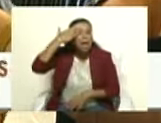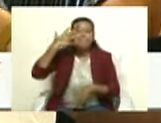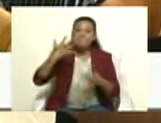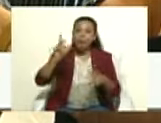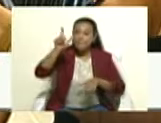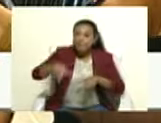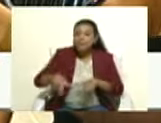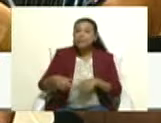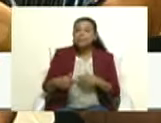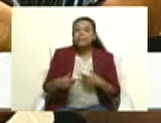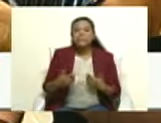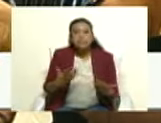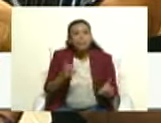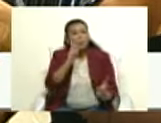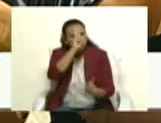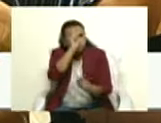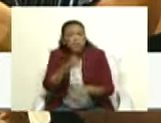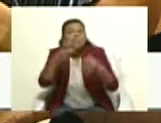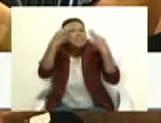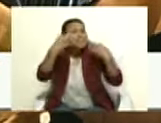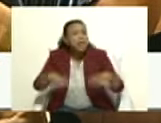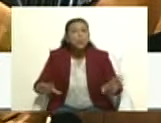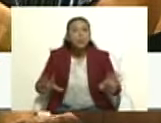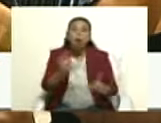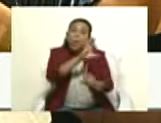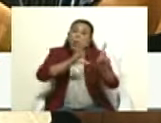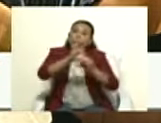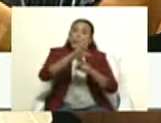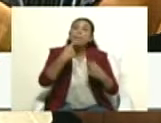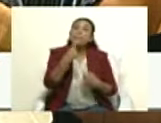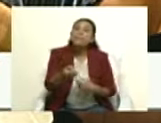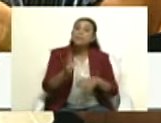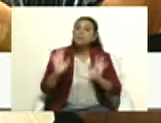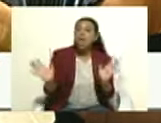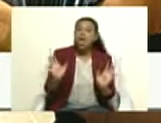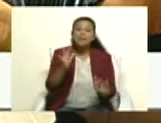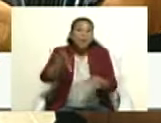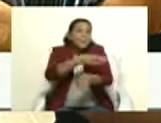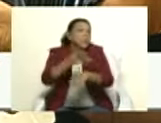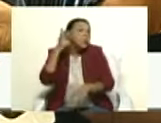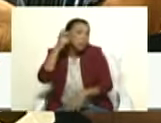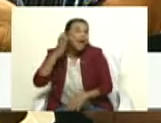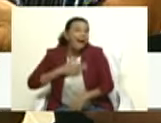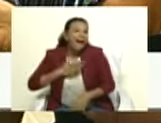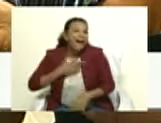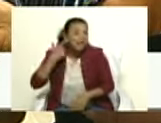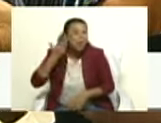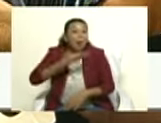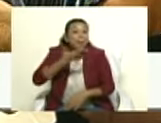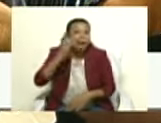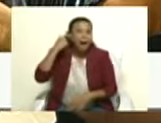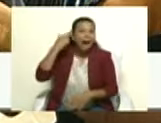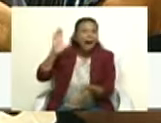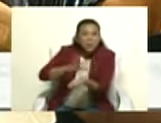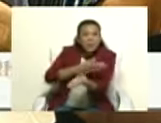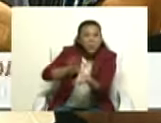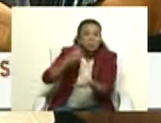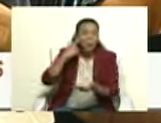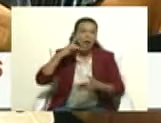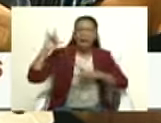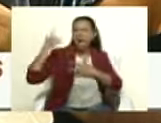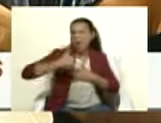presente también, se les haga natural, de manera natural, decir, mira, esta es mi música, yo la conozco. Si más adelante quiere hacer